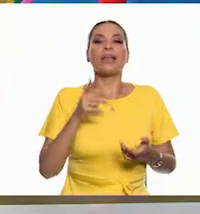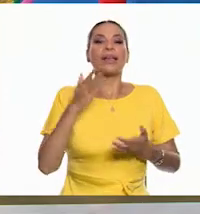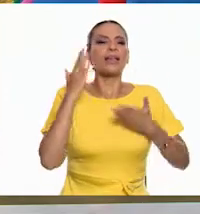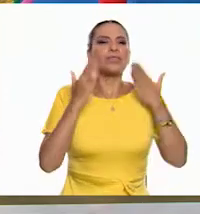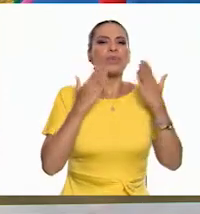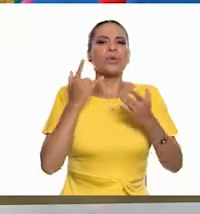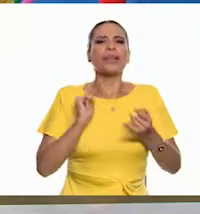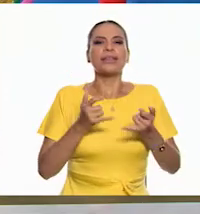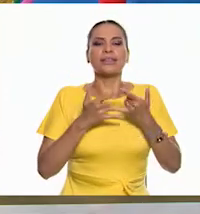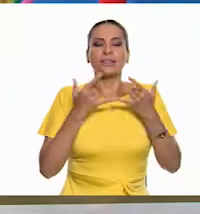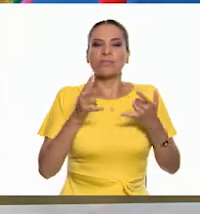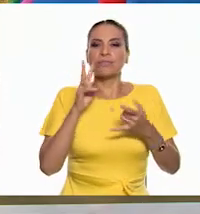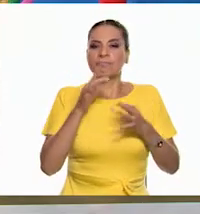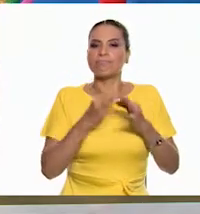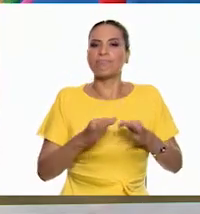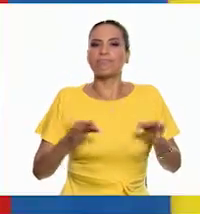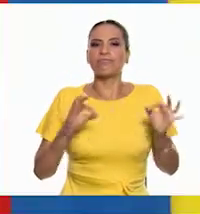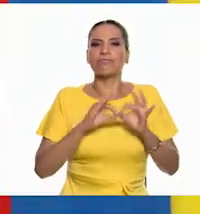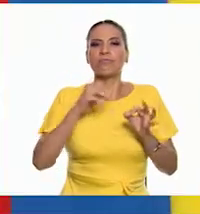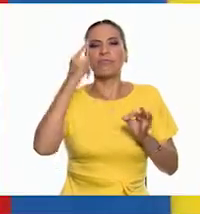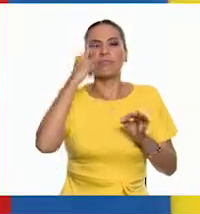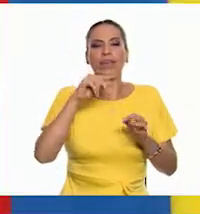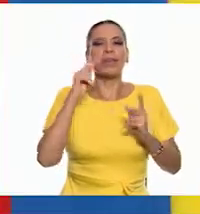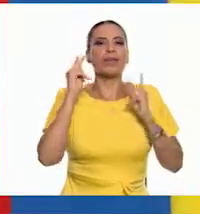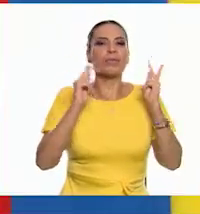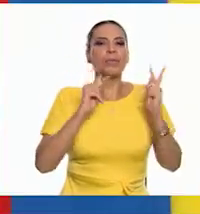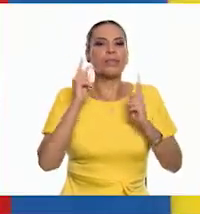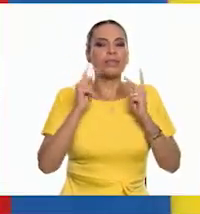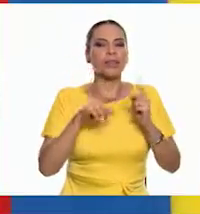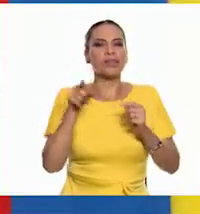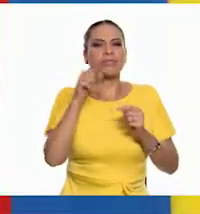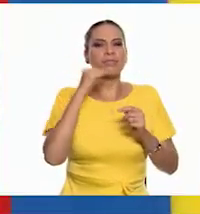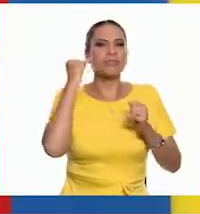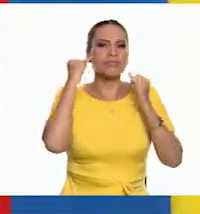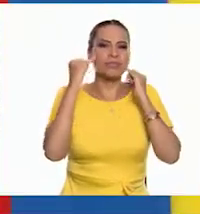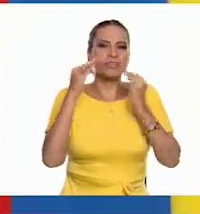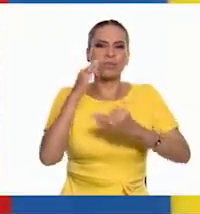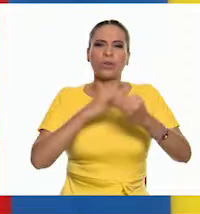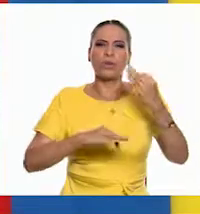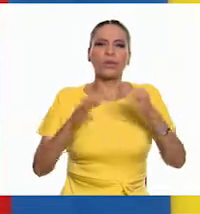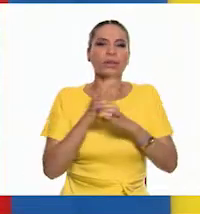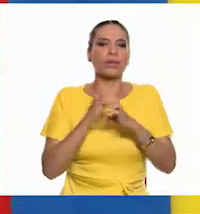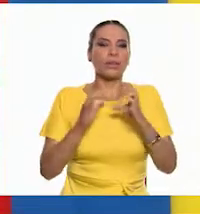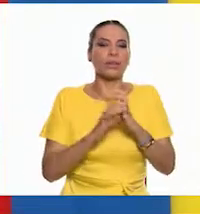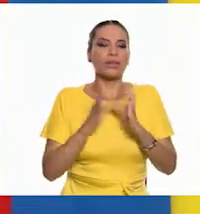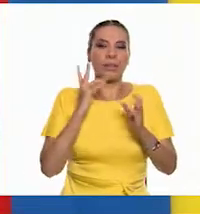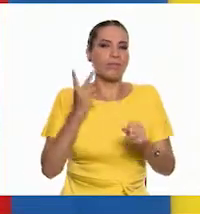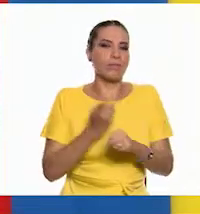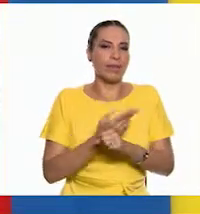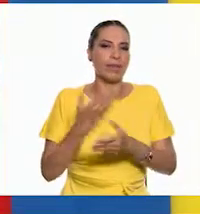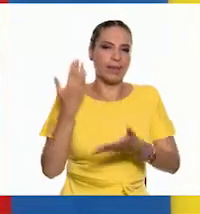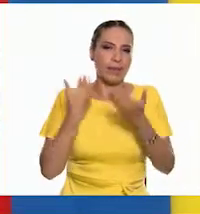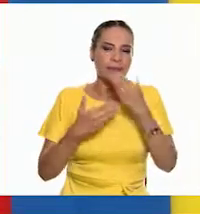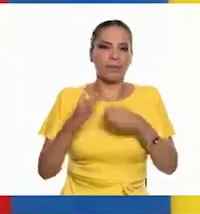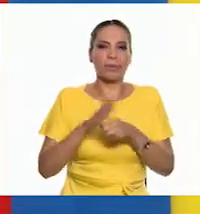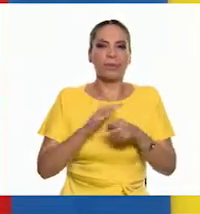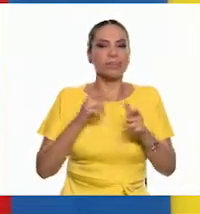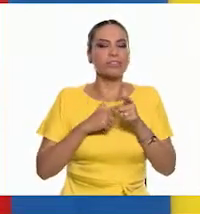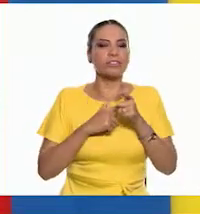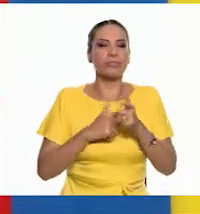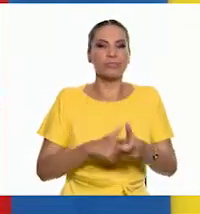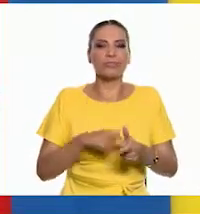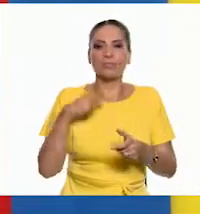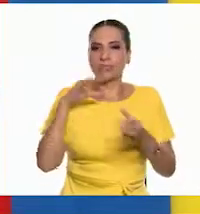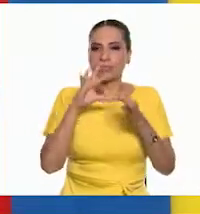estudio de la historia es fundamental para visitar con nuestra imaginación aquellos episodios que ya ocurrieron. Y para continuar,